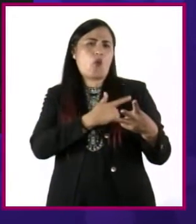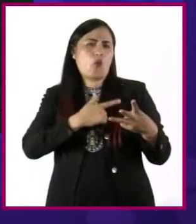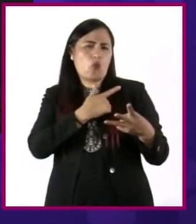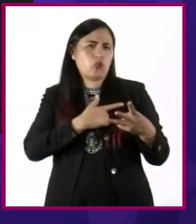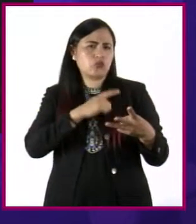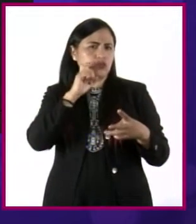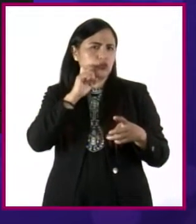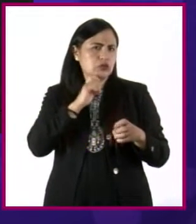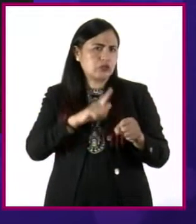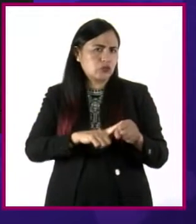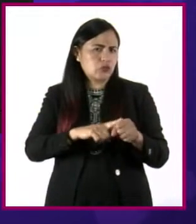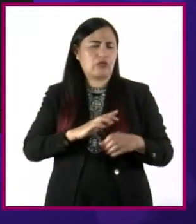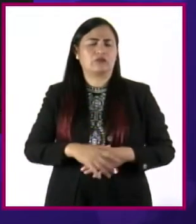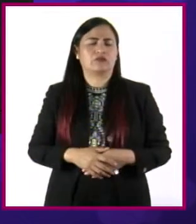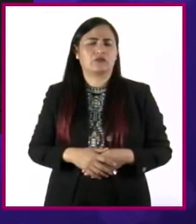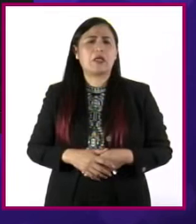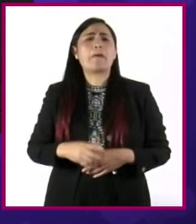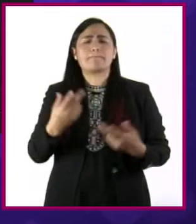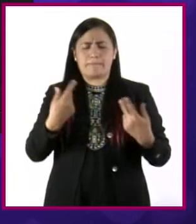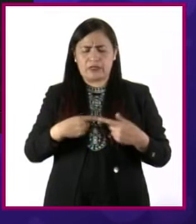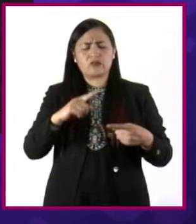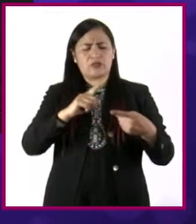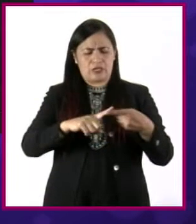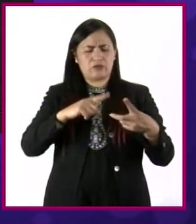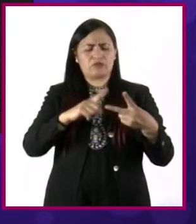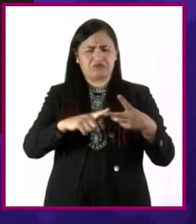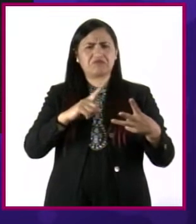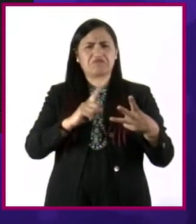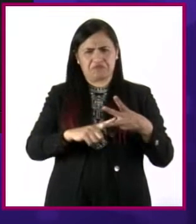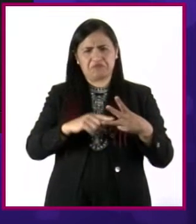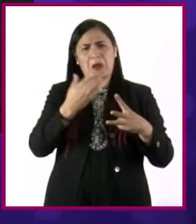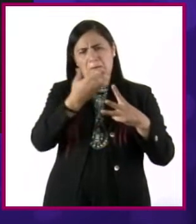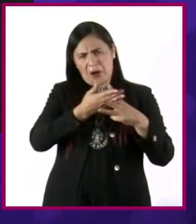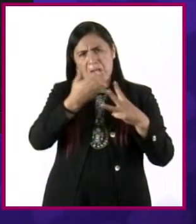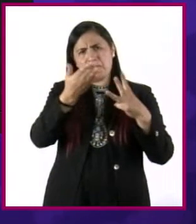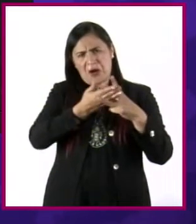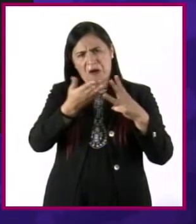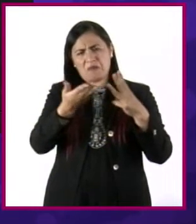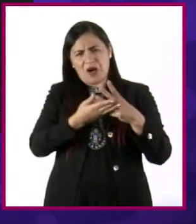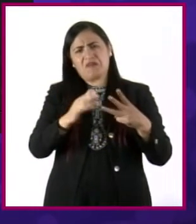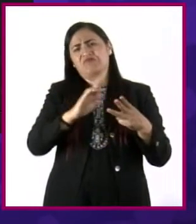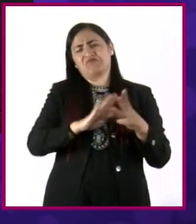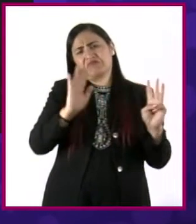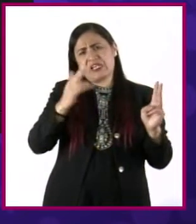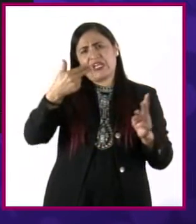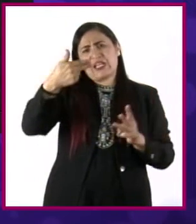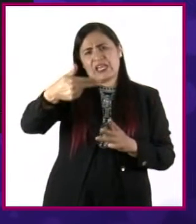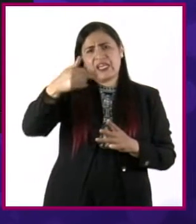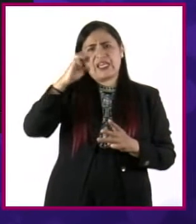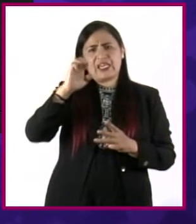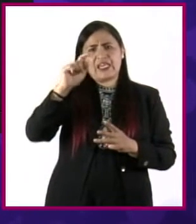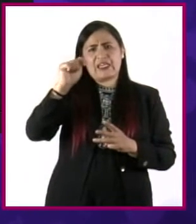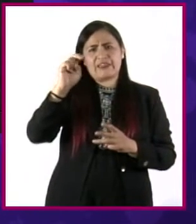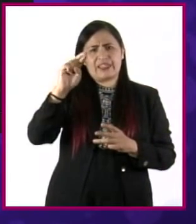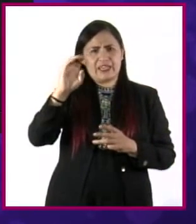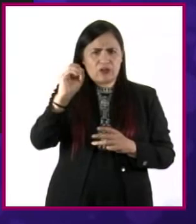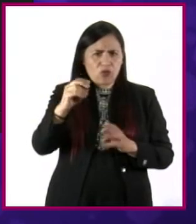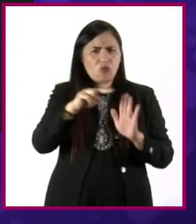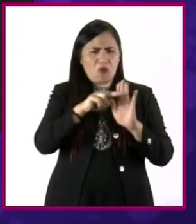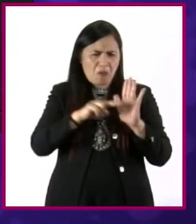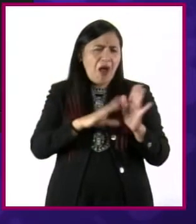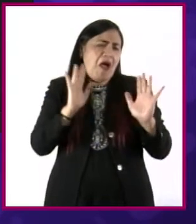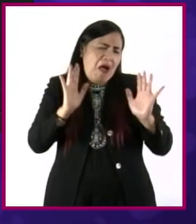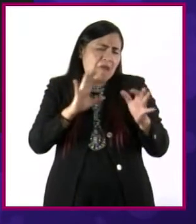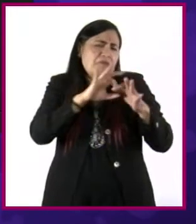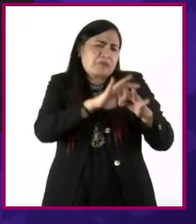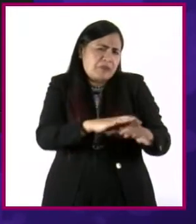hay personas que sí permanecen en esta linealidad que impone la heteronormatividad, pero habemos otras personas que no lo hacemos